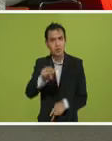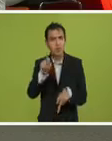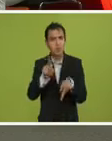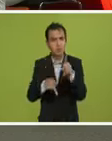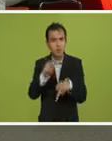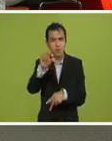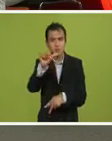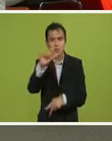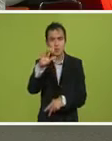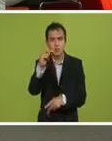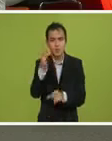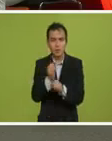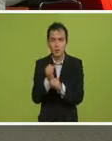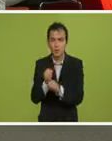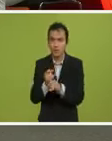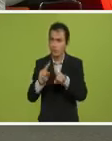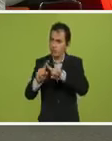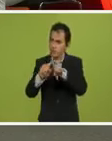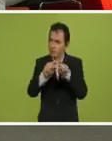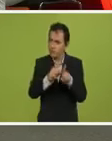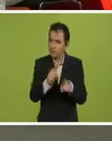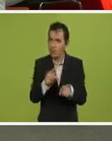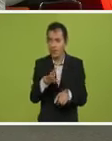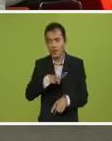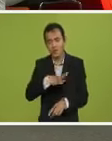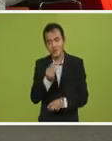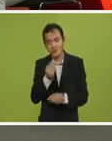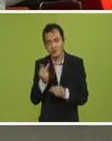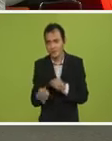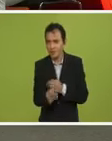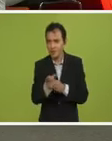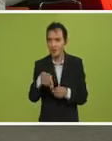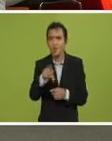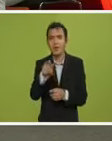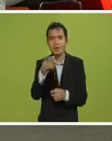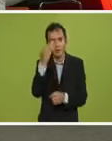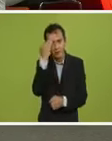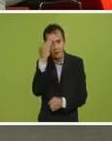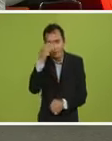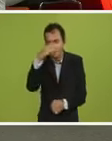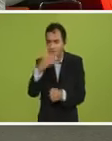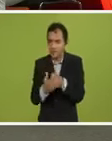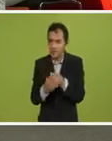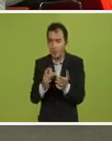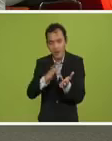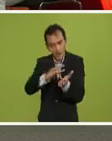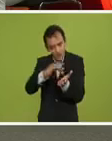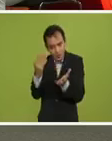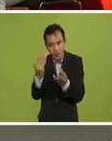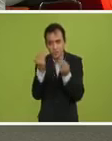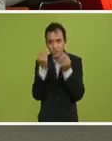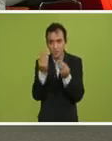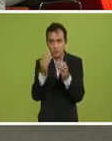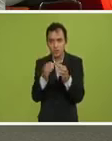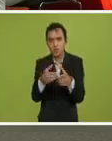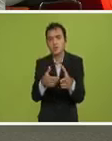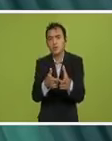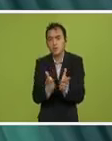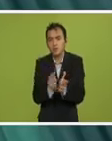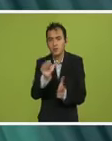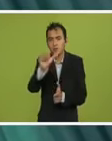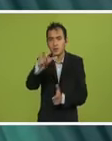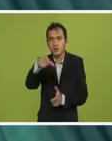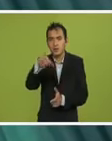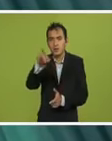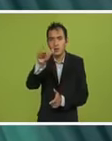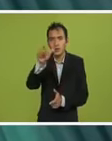y redes sociales y que nos quedan muchas preguntas, pero el tiempo se nos acaba, así que agradecemos mucho del colectivo Aquelarre AC,